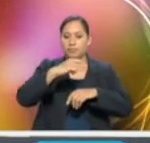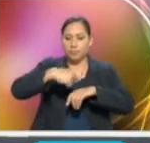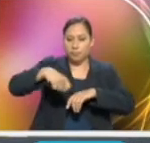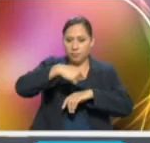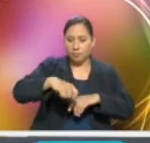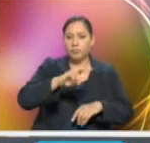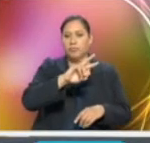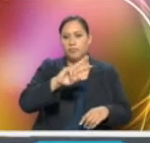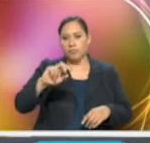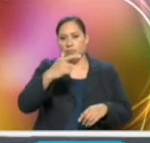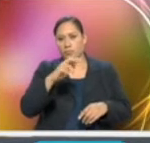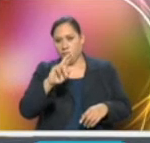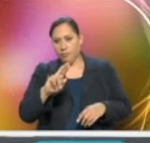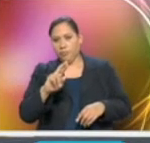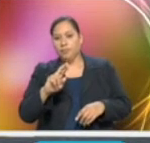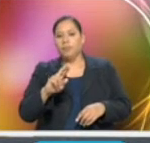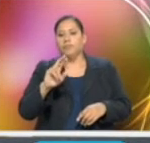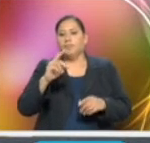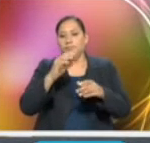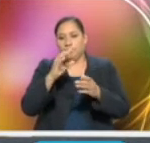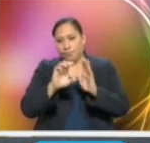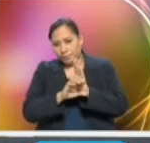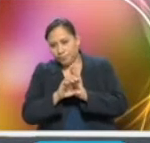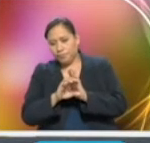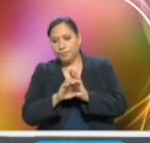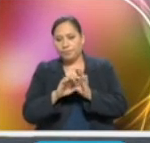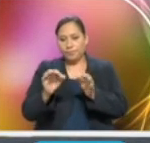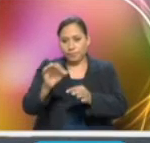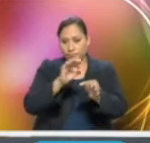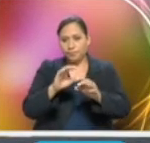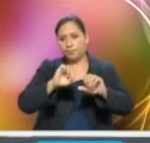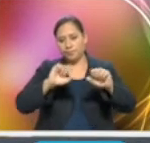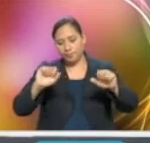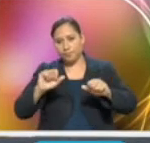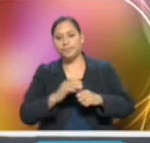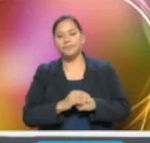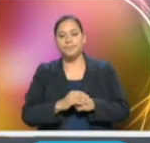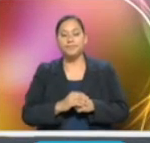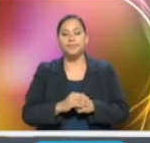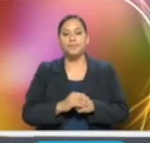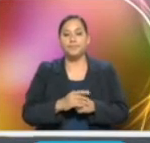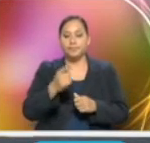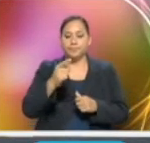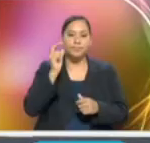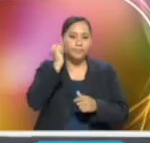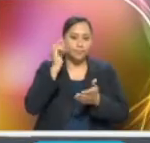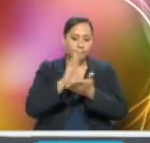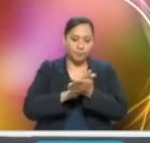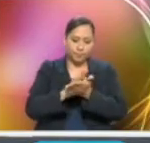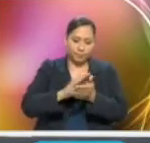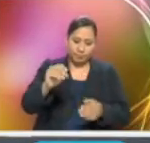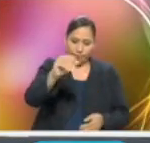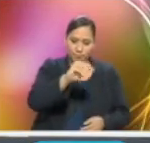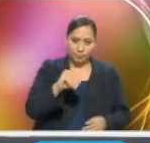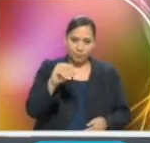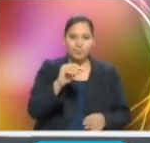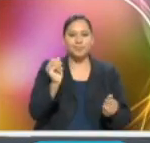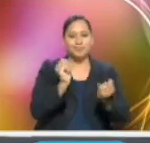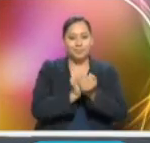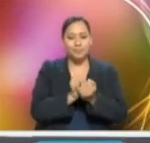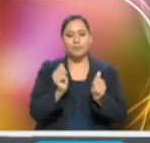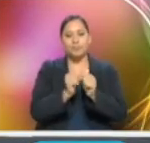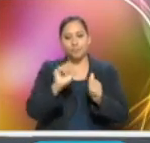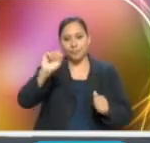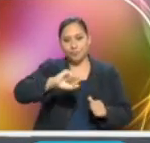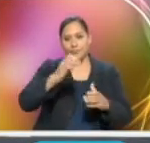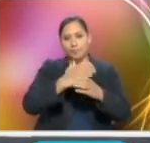rallado, 200 gramos de algún embutido, jamón, pepperoni, chorizo y Exacto. una cucharadita de orégano y también acompañándola de